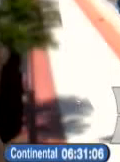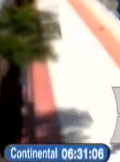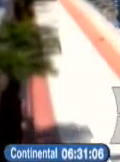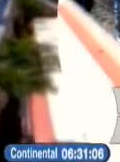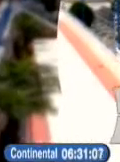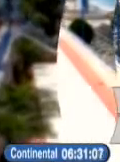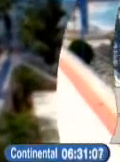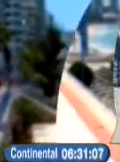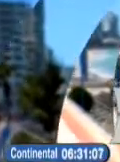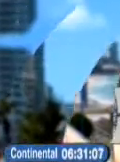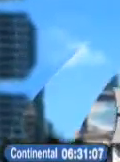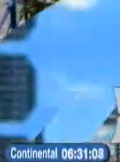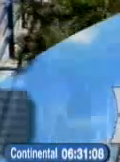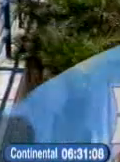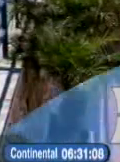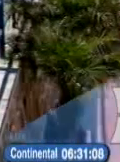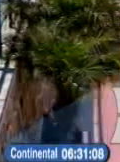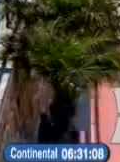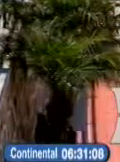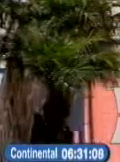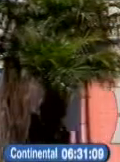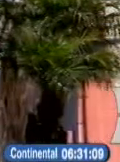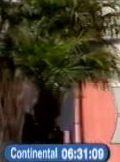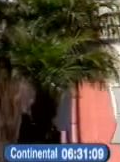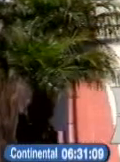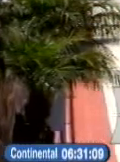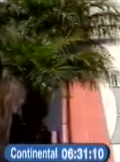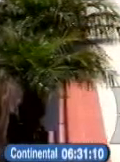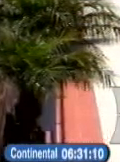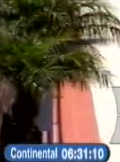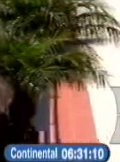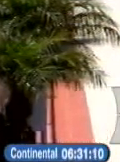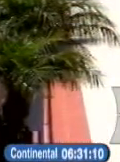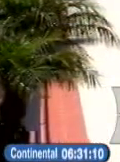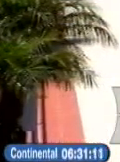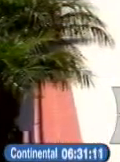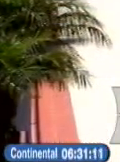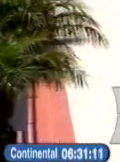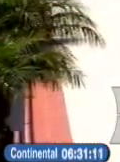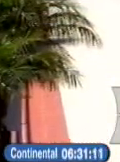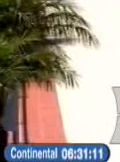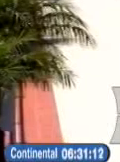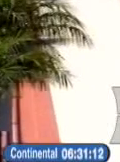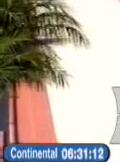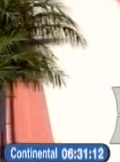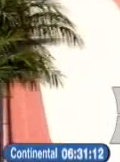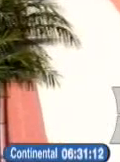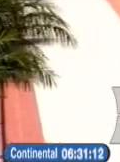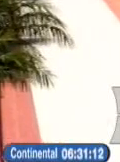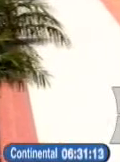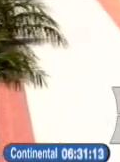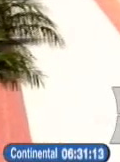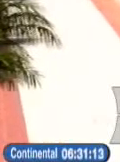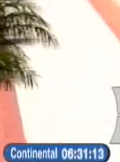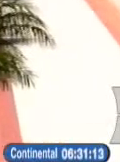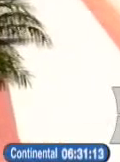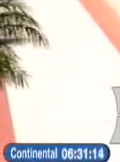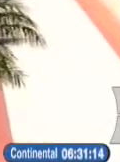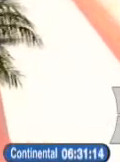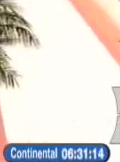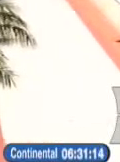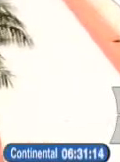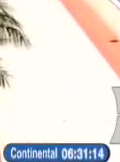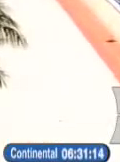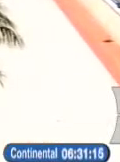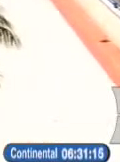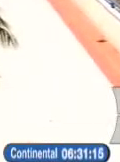Ecuador. Salinas, ciudad ecuatoriana de la provincia de Santa Elena, es la cabecera cantonal del cantón Salinas. Se divide en 4